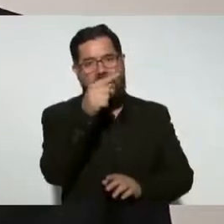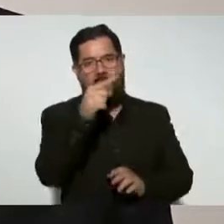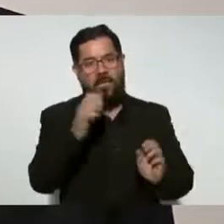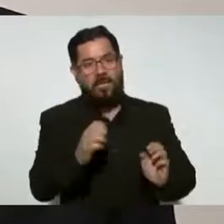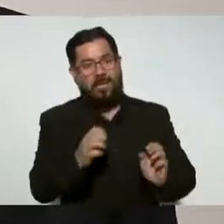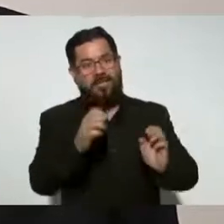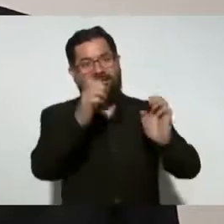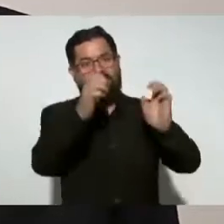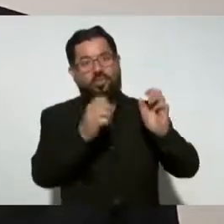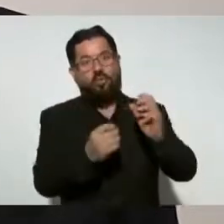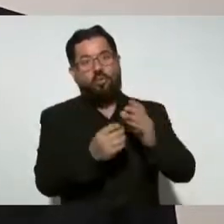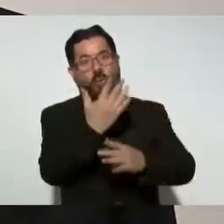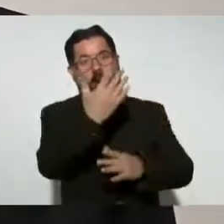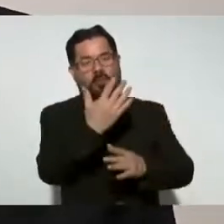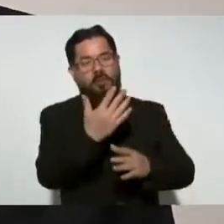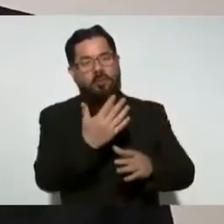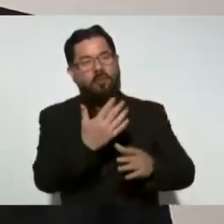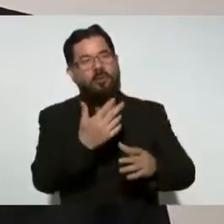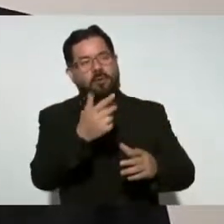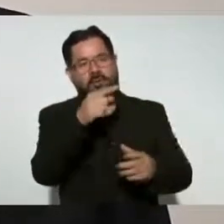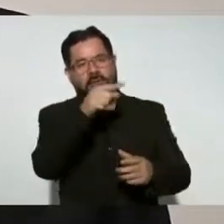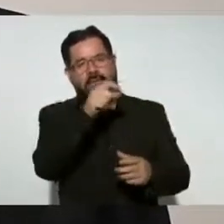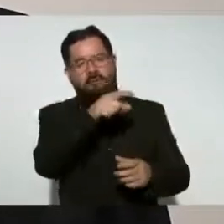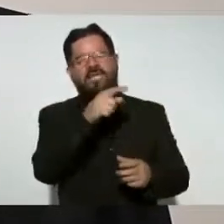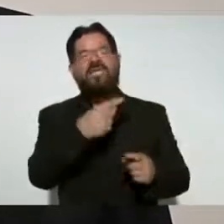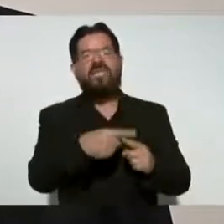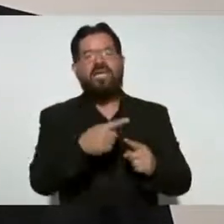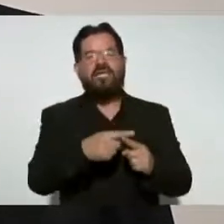en Hermosillo de la Guardia Nacional.